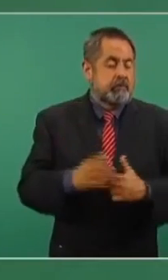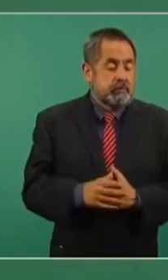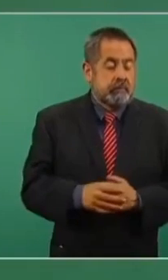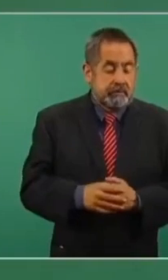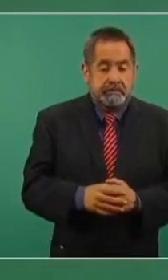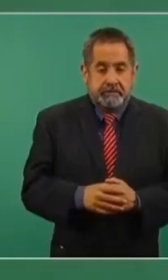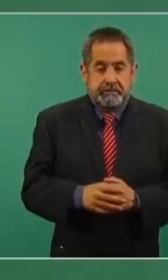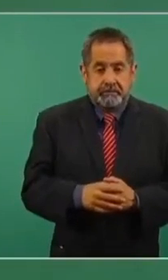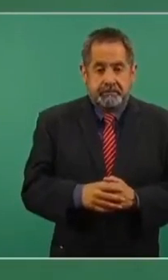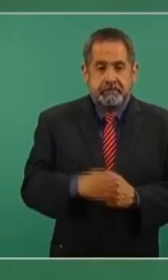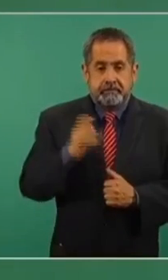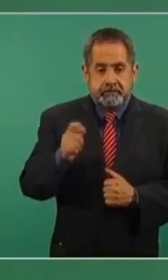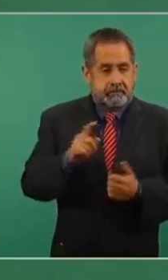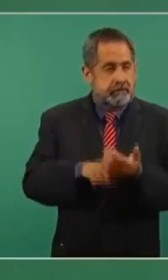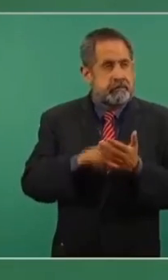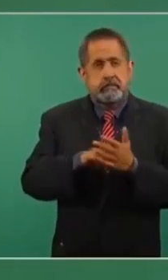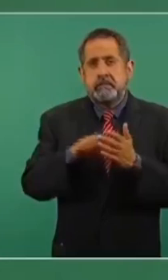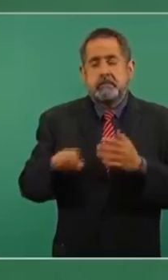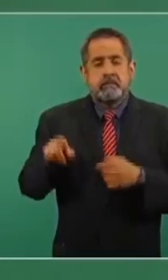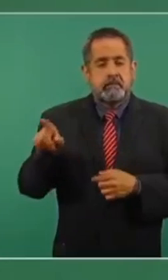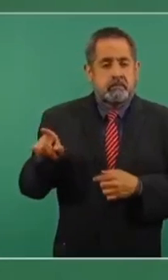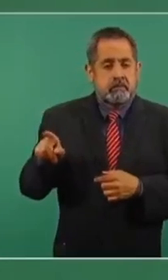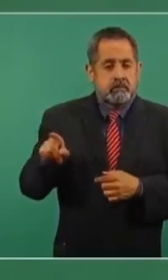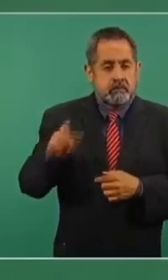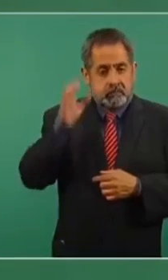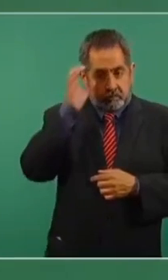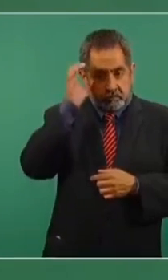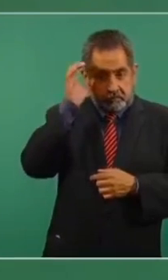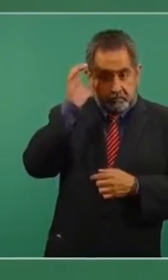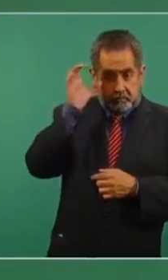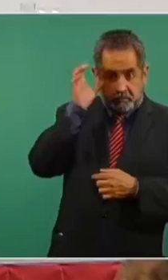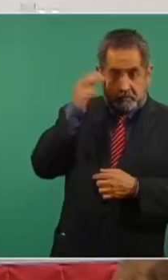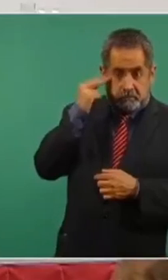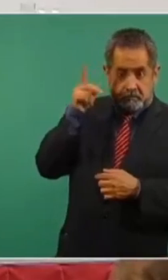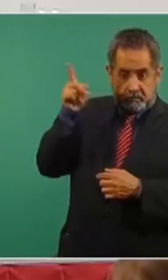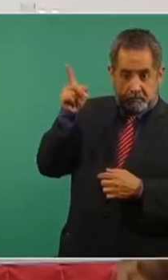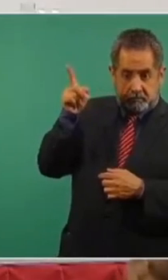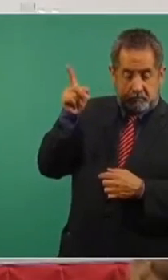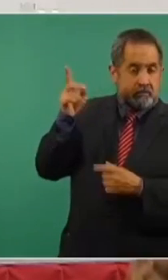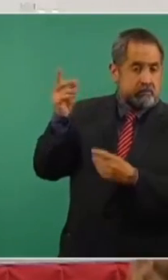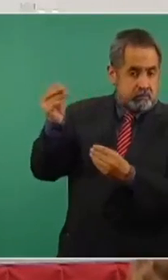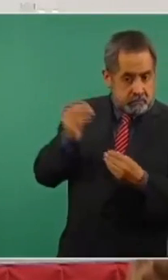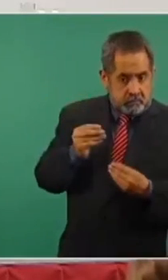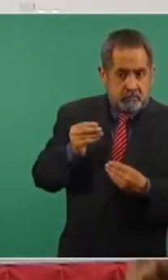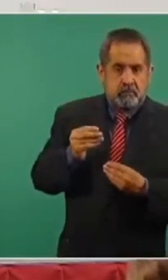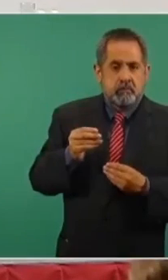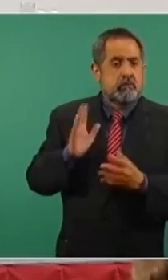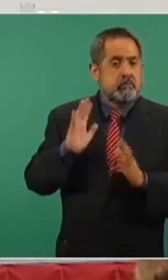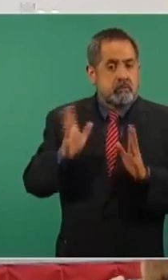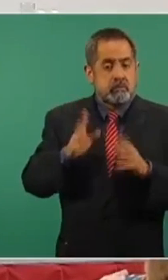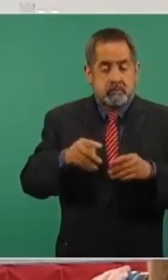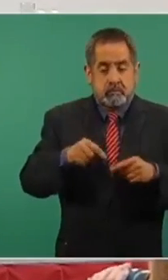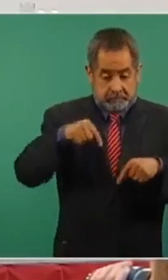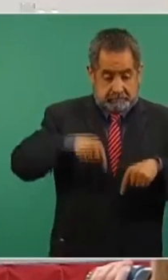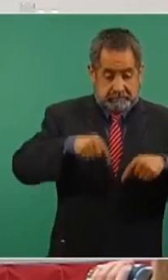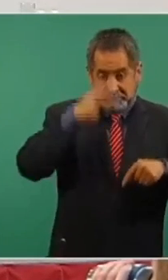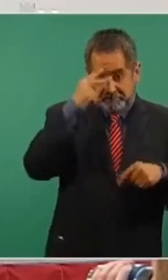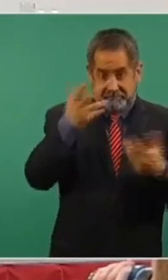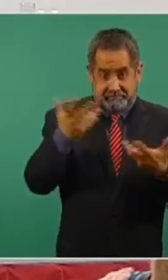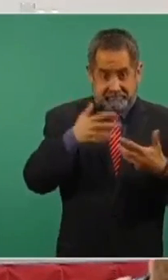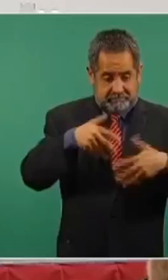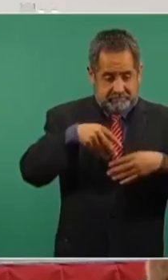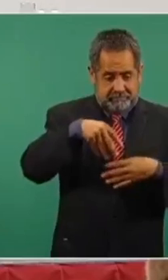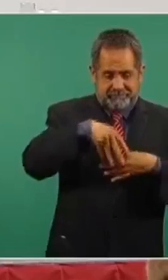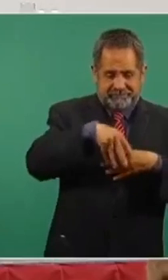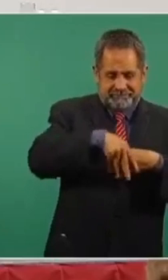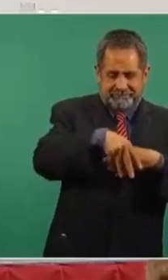Incluso ya en el caso de China se está envasando la vacuna